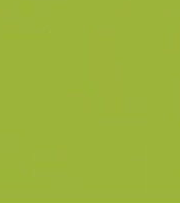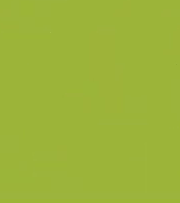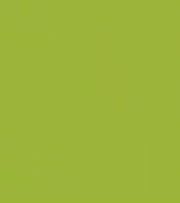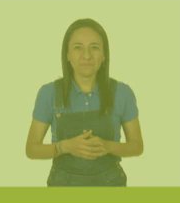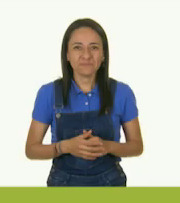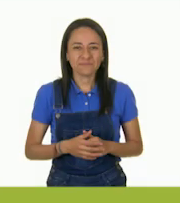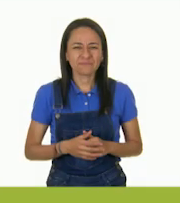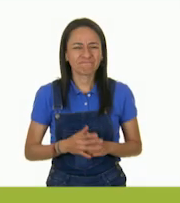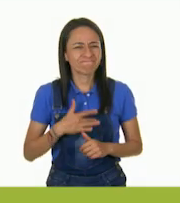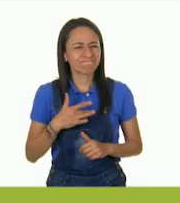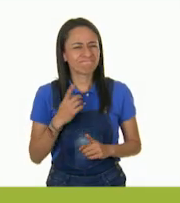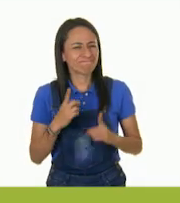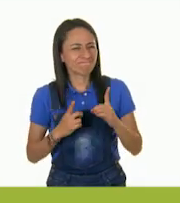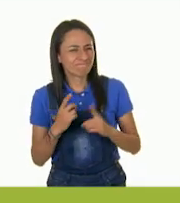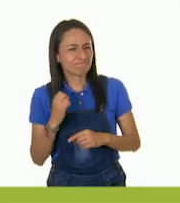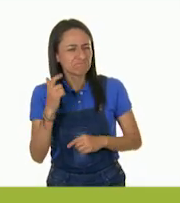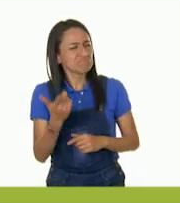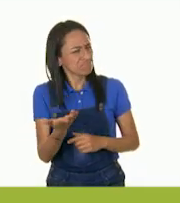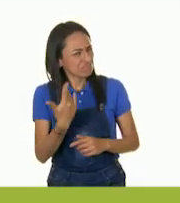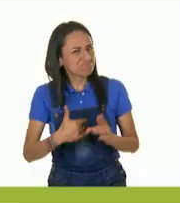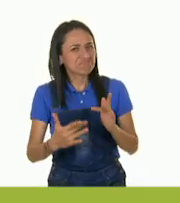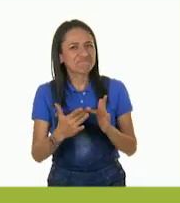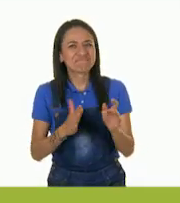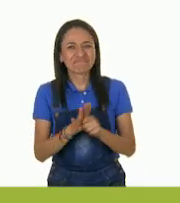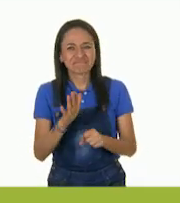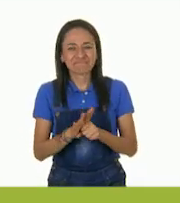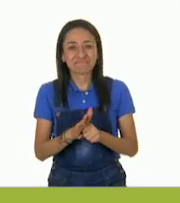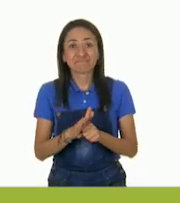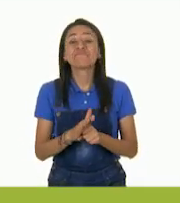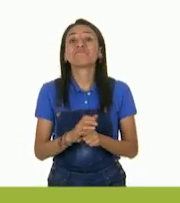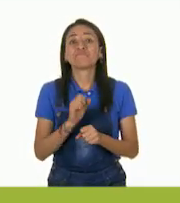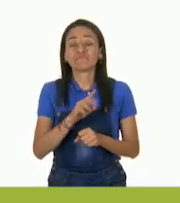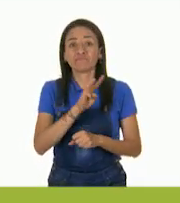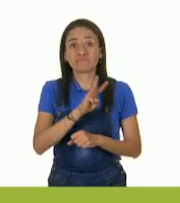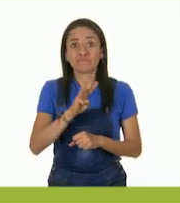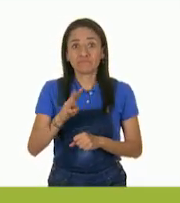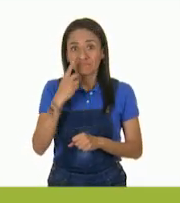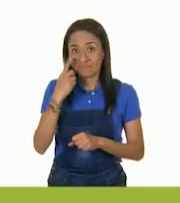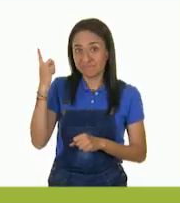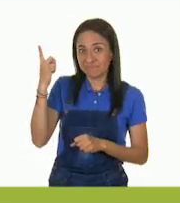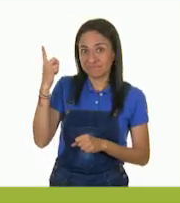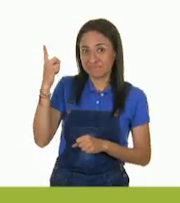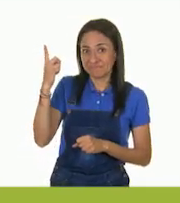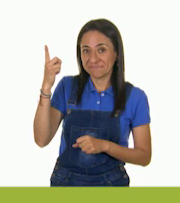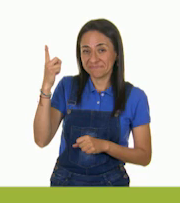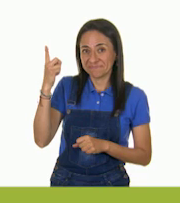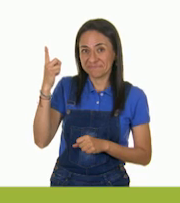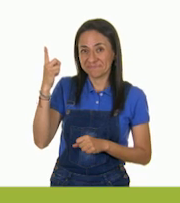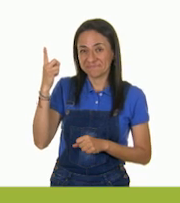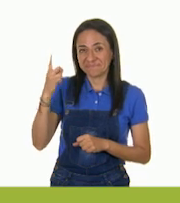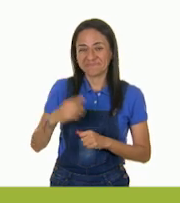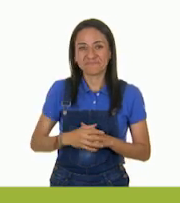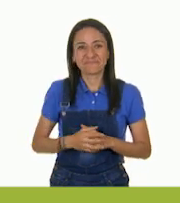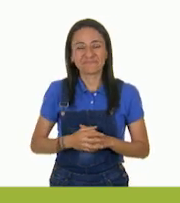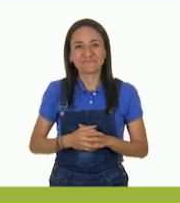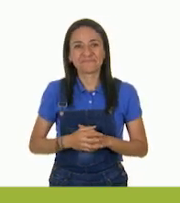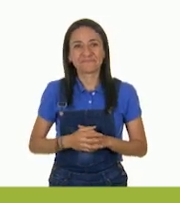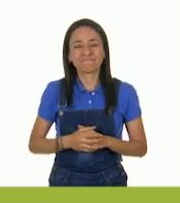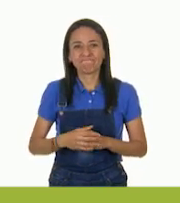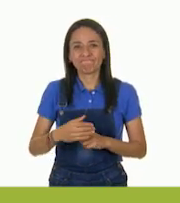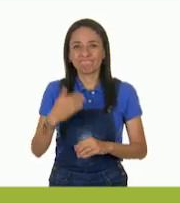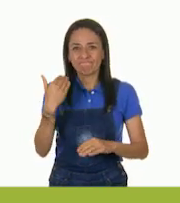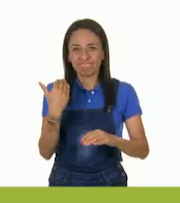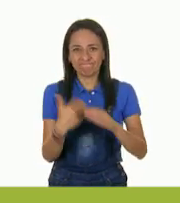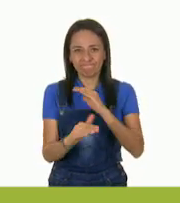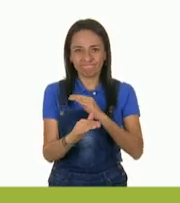si tienes alguna duda contáctanos en página web sed punto gob.mx correo